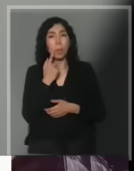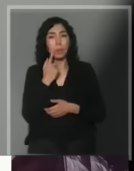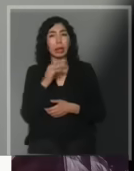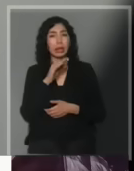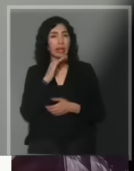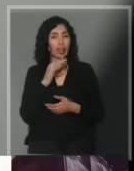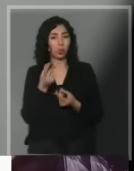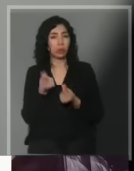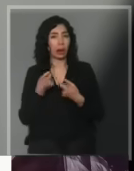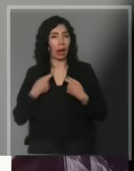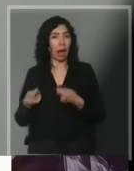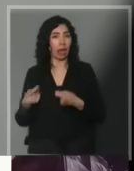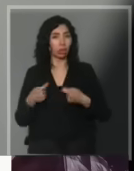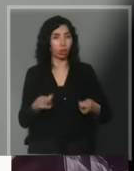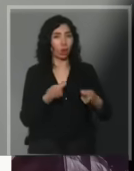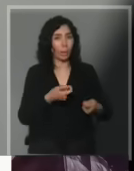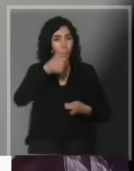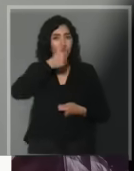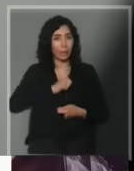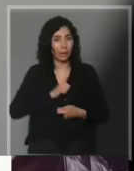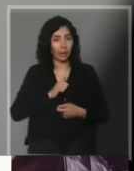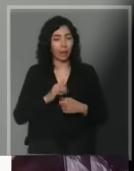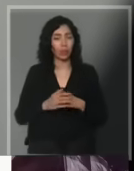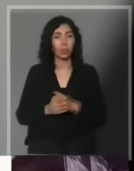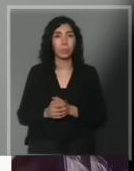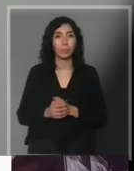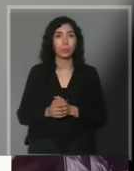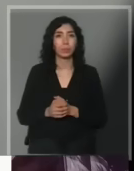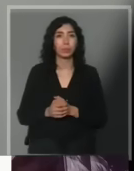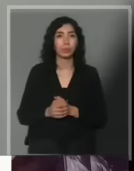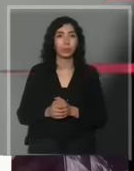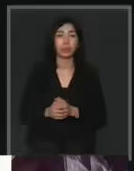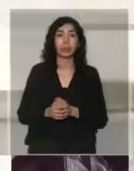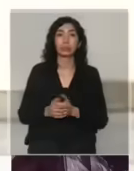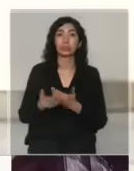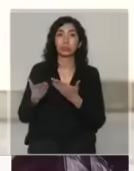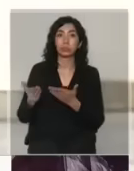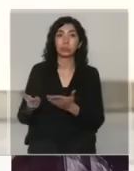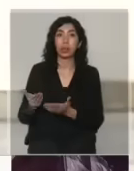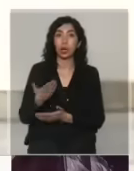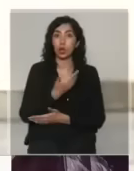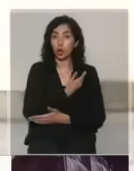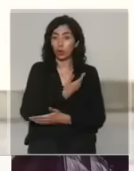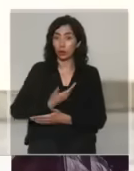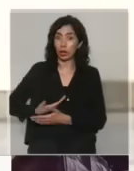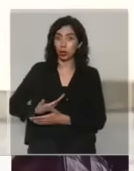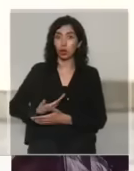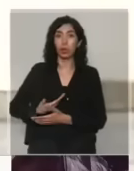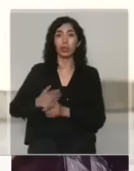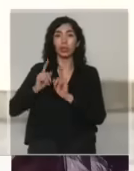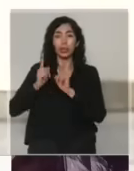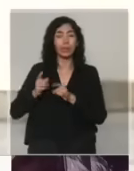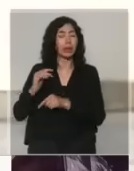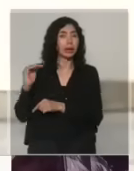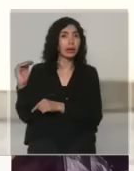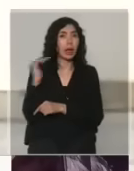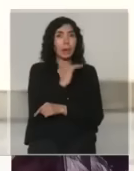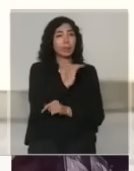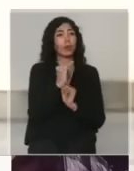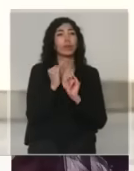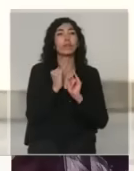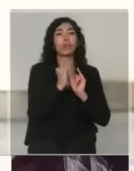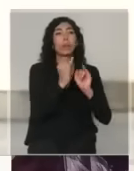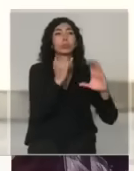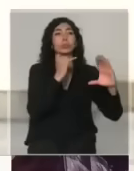gastos reservados. Lo que ha correspondido hacer al Ejecutivo es entregar rápidamente la información tanto al Ministerio Público